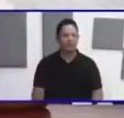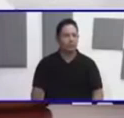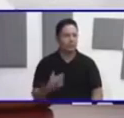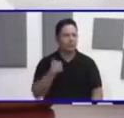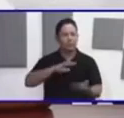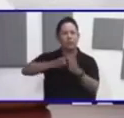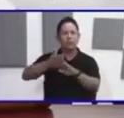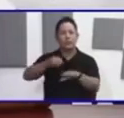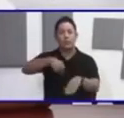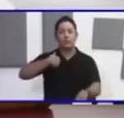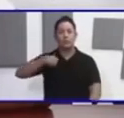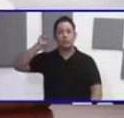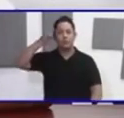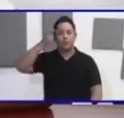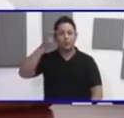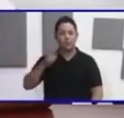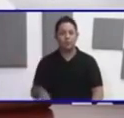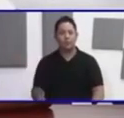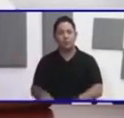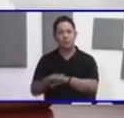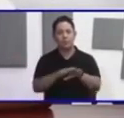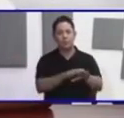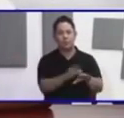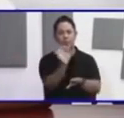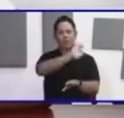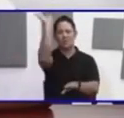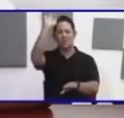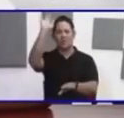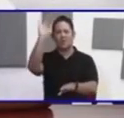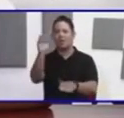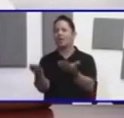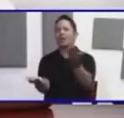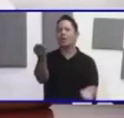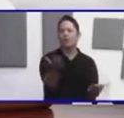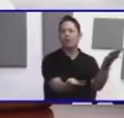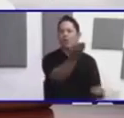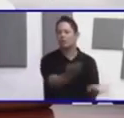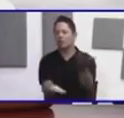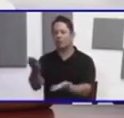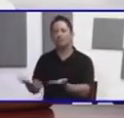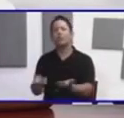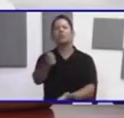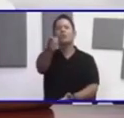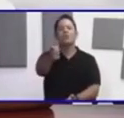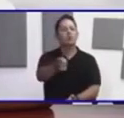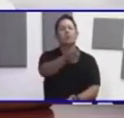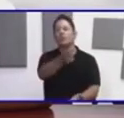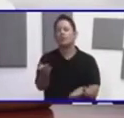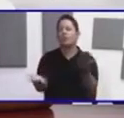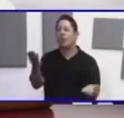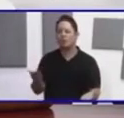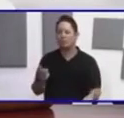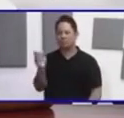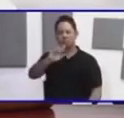como gobernador jamás haría una subasta inversa para comprar equipos en salud. Yo